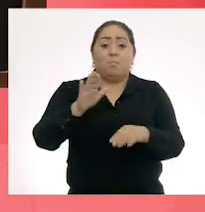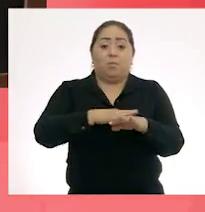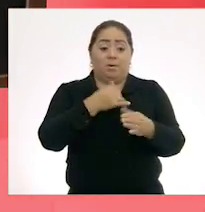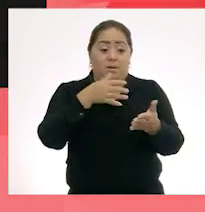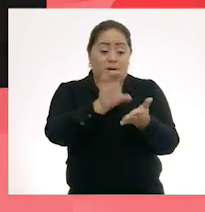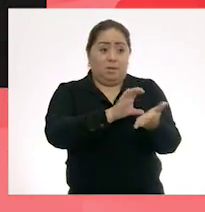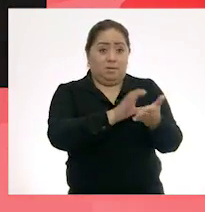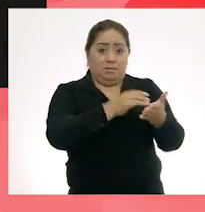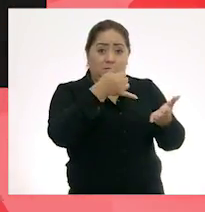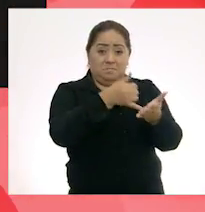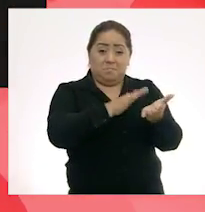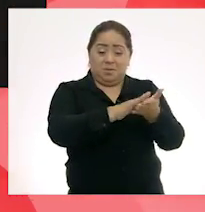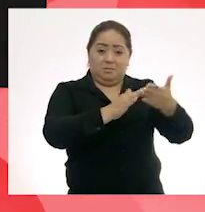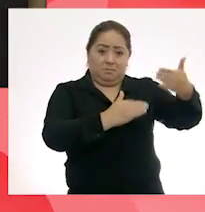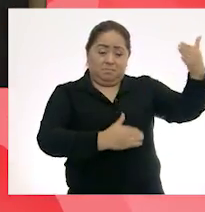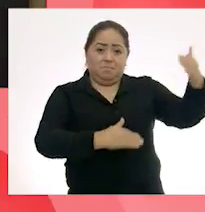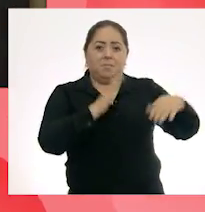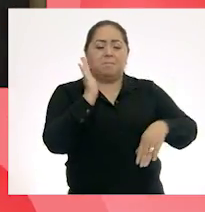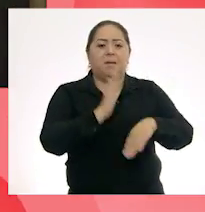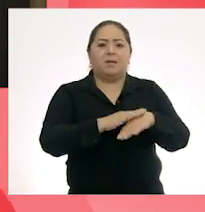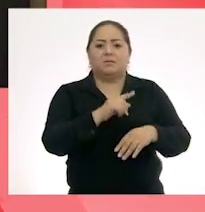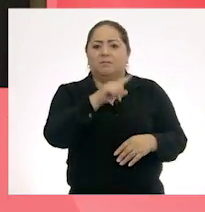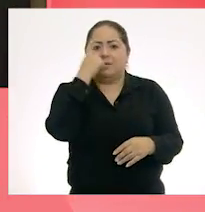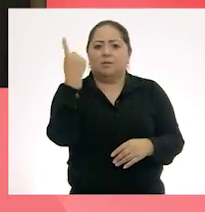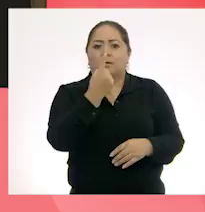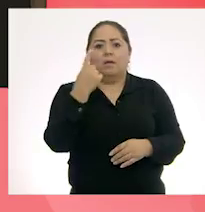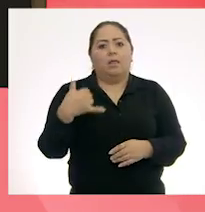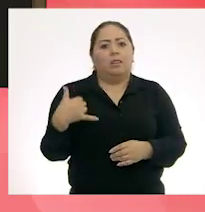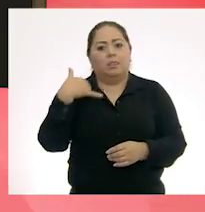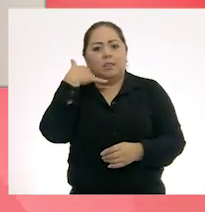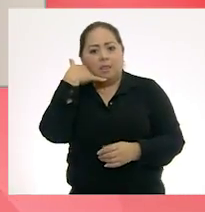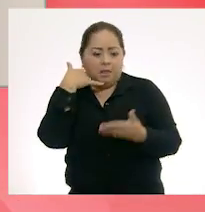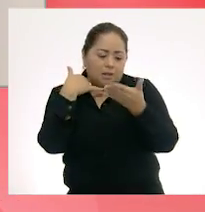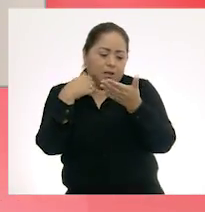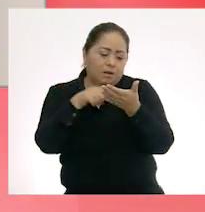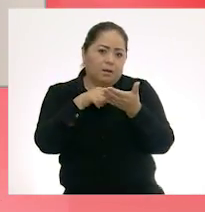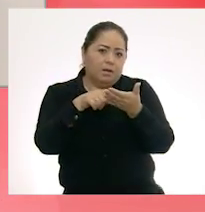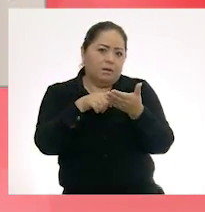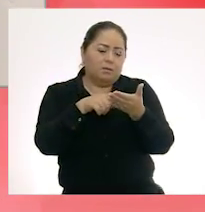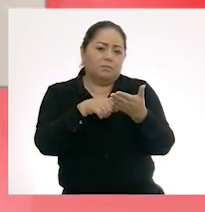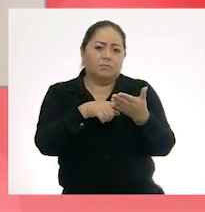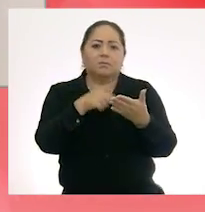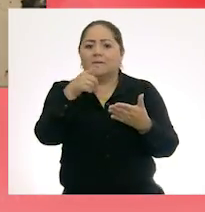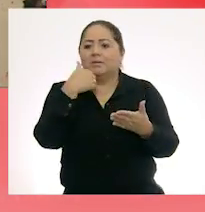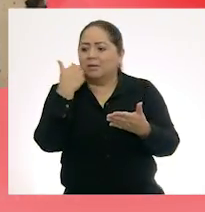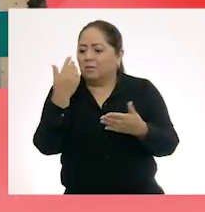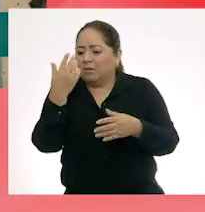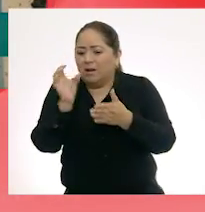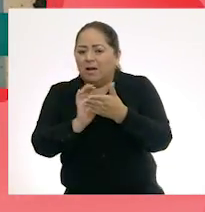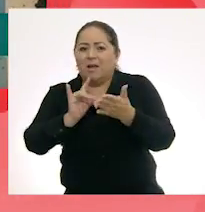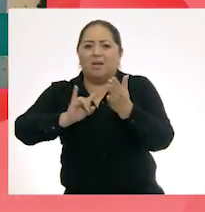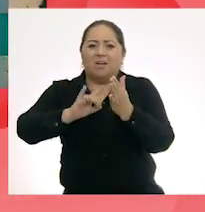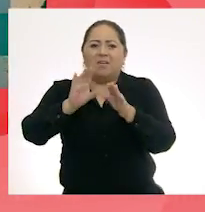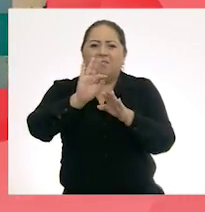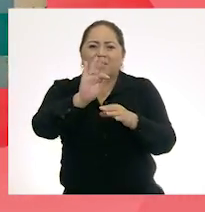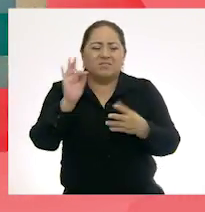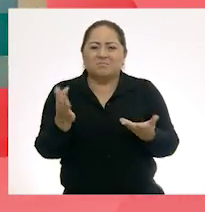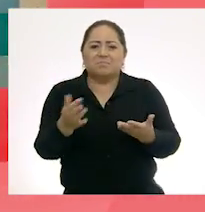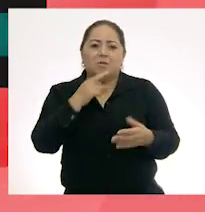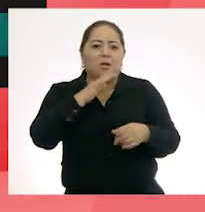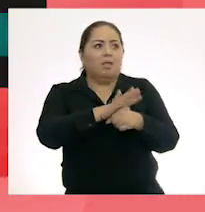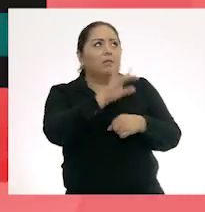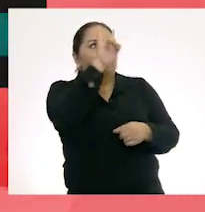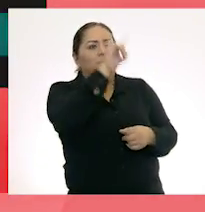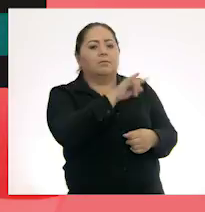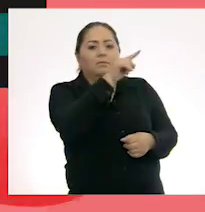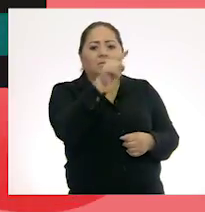impreso es mucho más práctico que sacar el teléfono, y si tú sacas tu teléfono y quieres consultar tu calendario, le